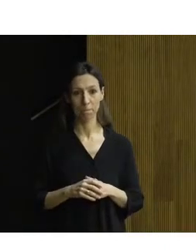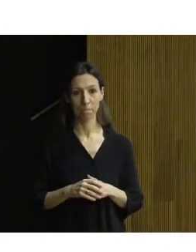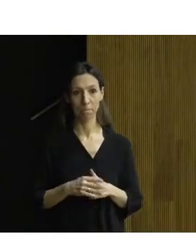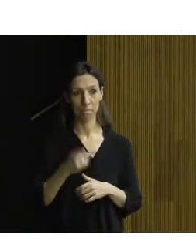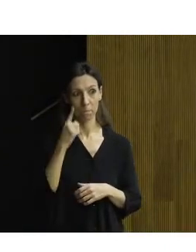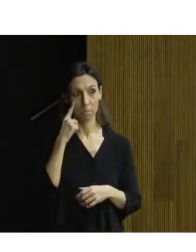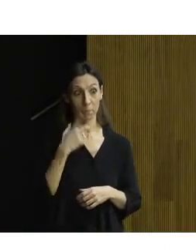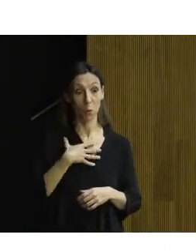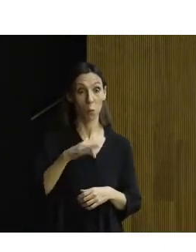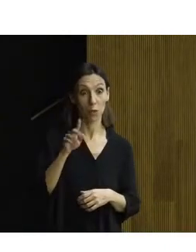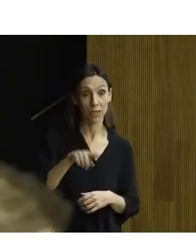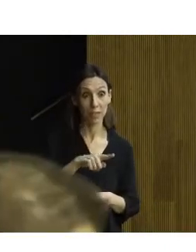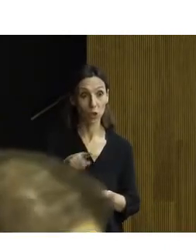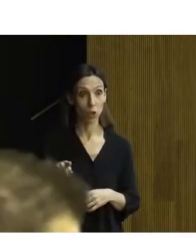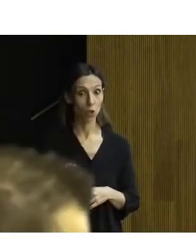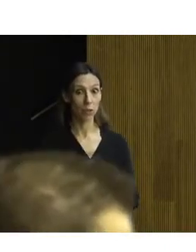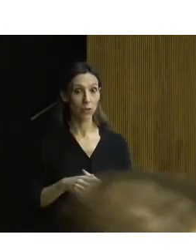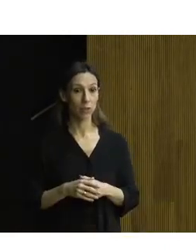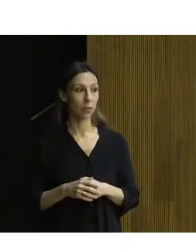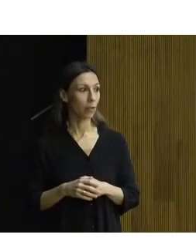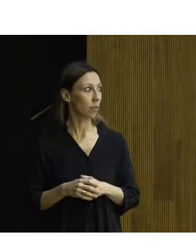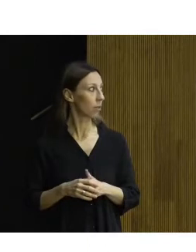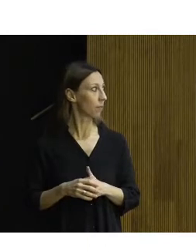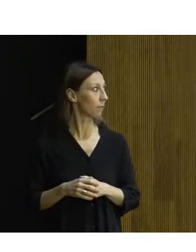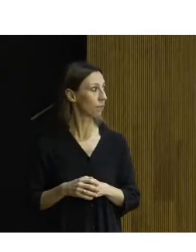aunque es una mesa muy interesante o sea que no sabemos si eso va a ser posible